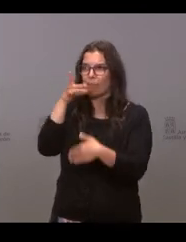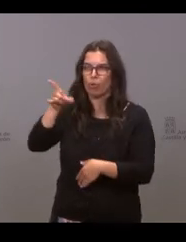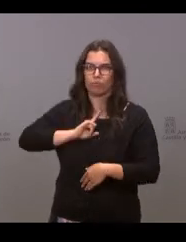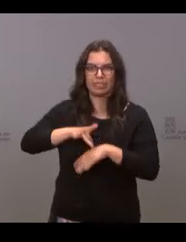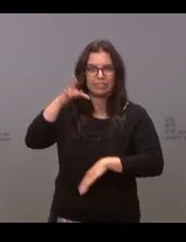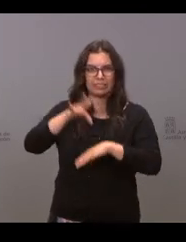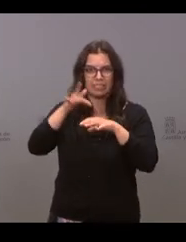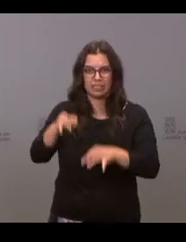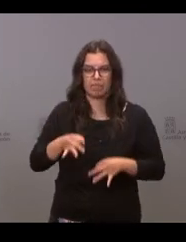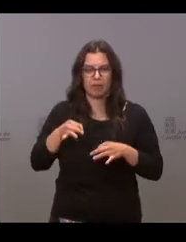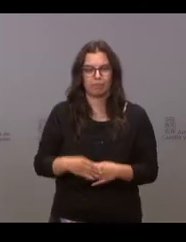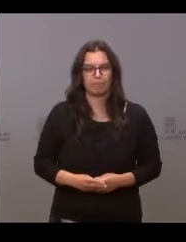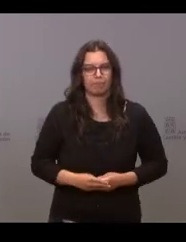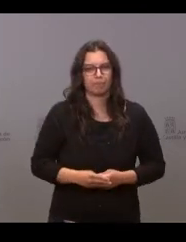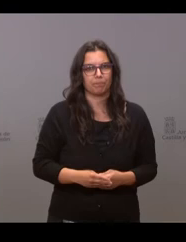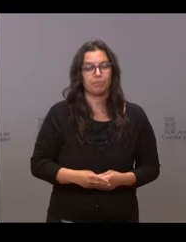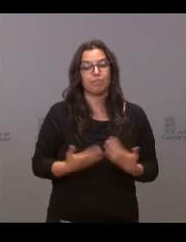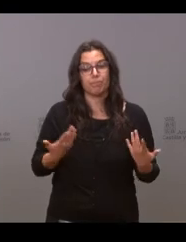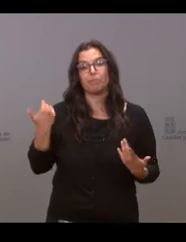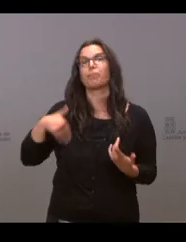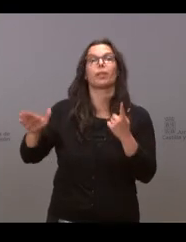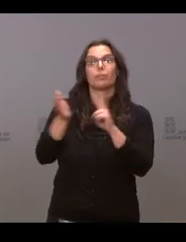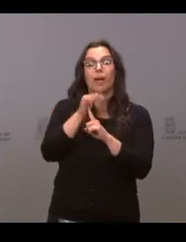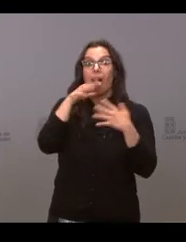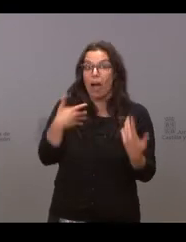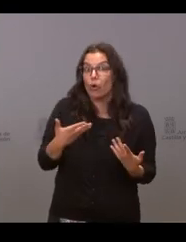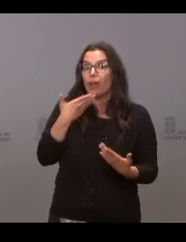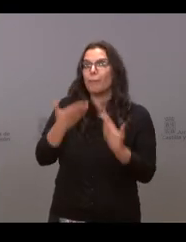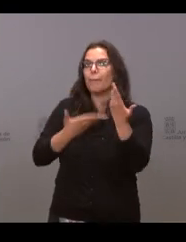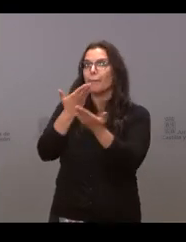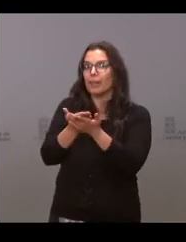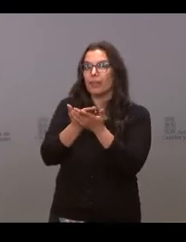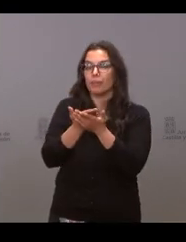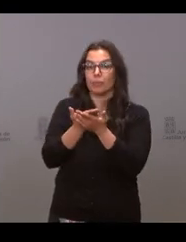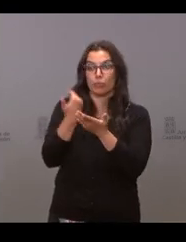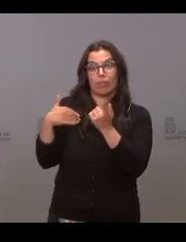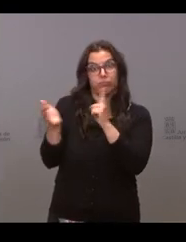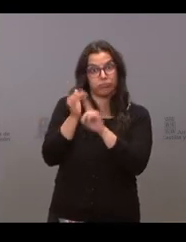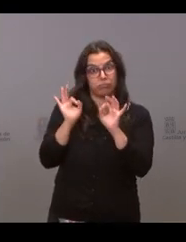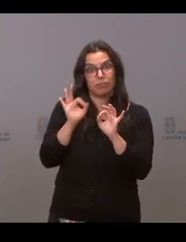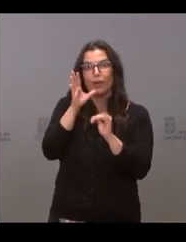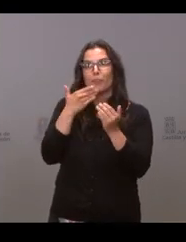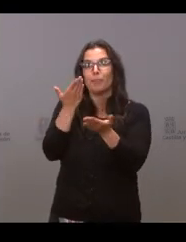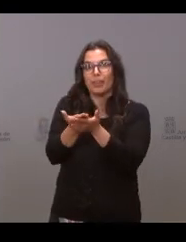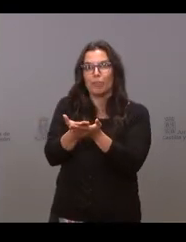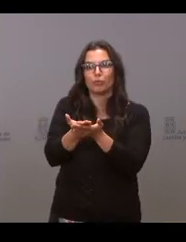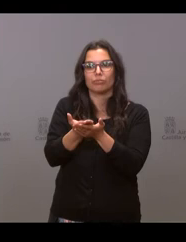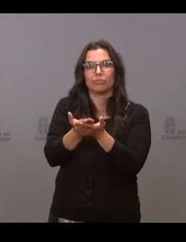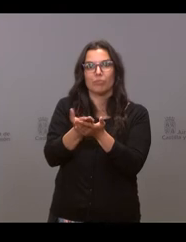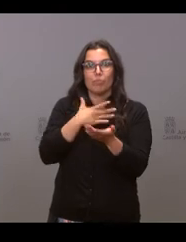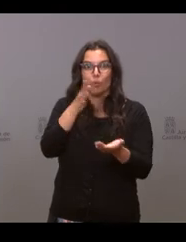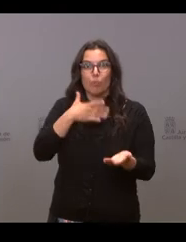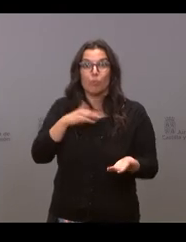unión europea y lo que hemos pedido ahora al conseguir eso se abría la puerta a tener una